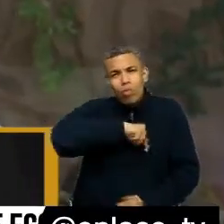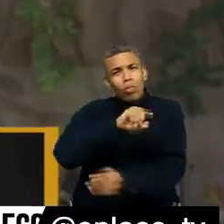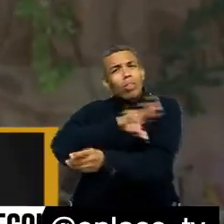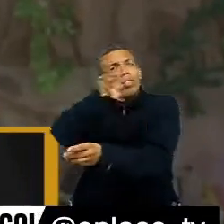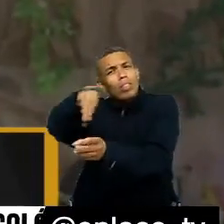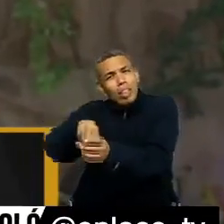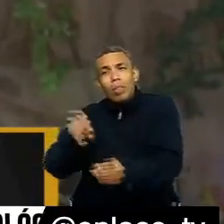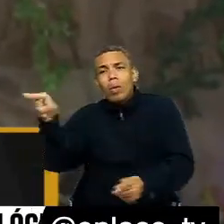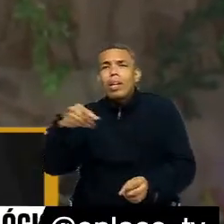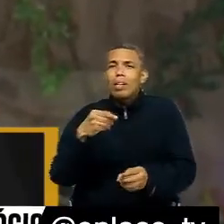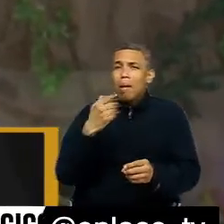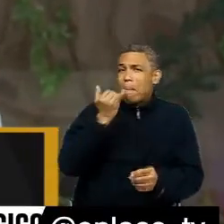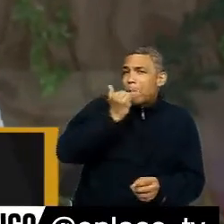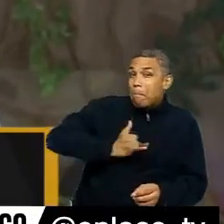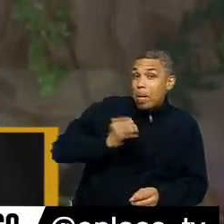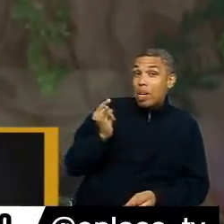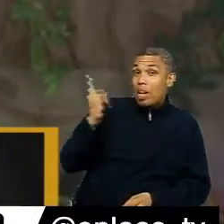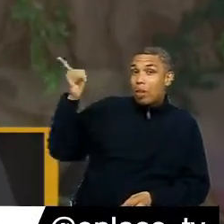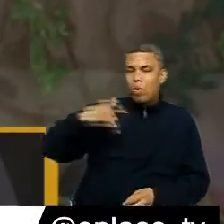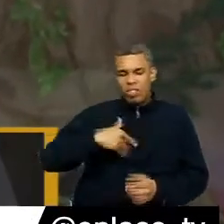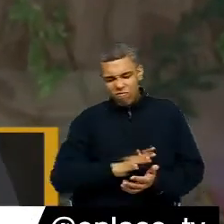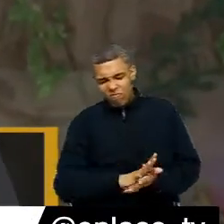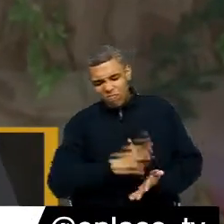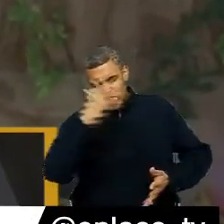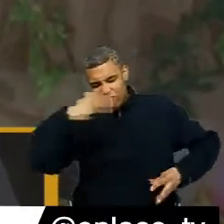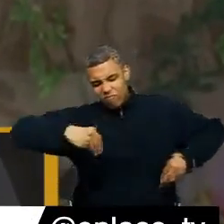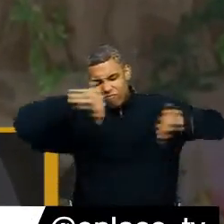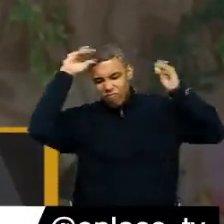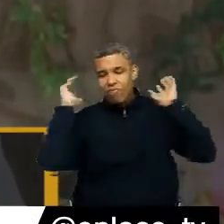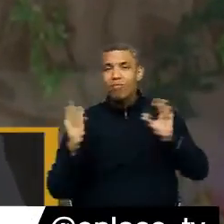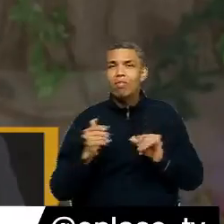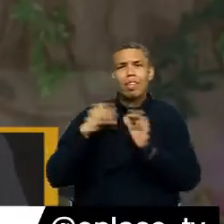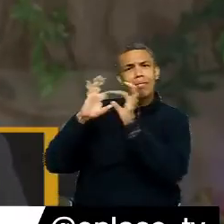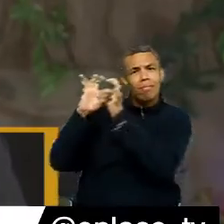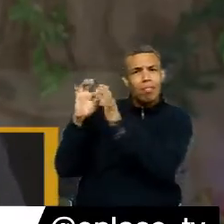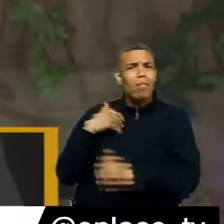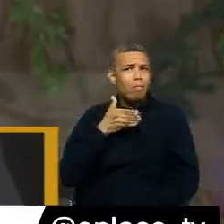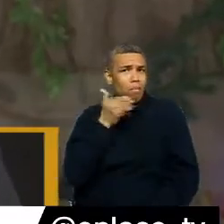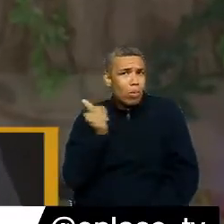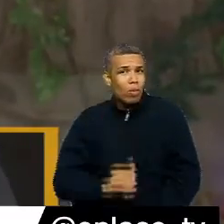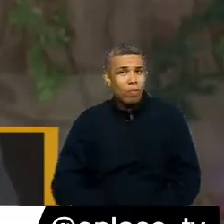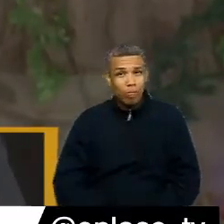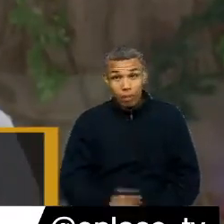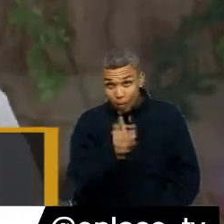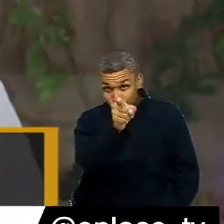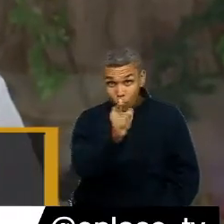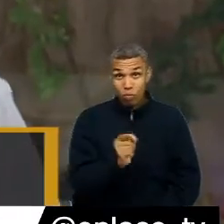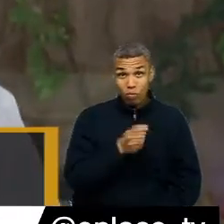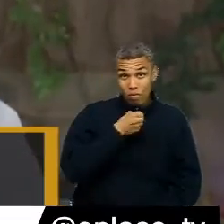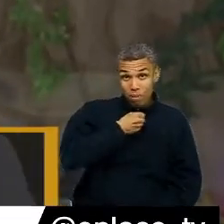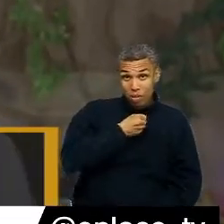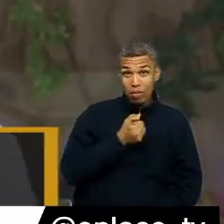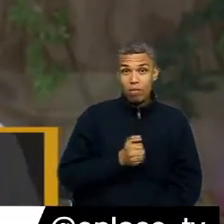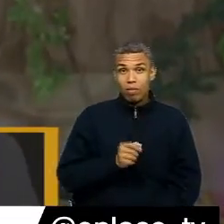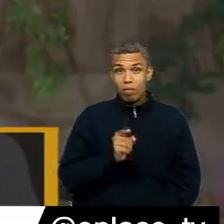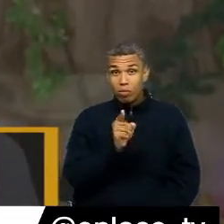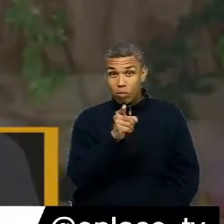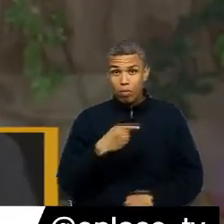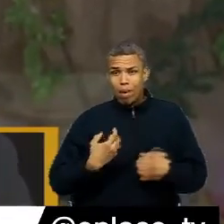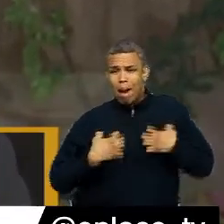una eternidad dichosa. ¿Qué quiero pedirte a ti en ese momento que estás viendo el noticiero? Uno, no cree un escándalo de cosas